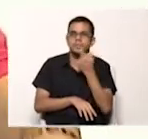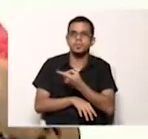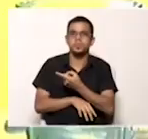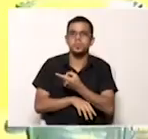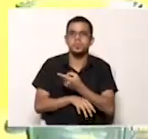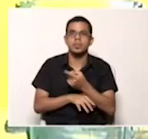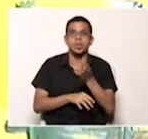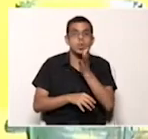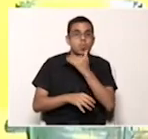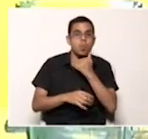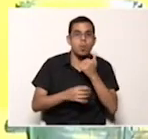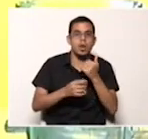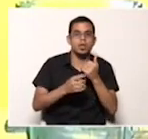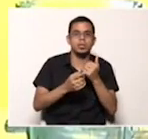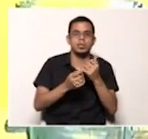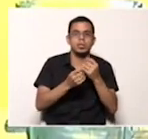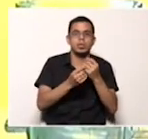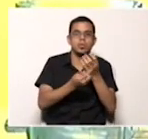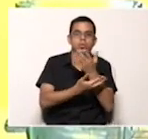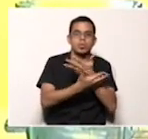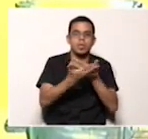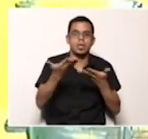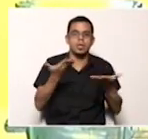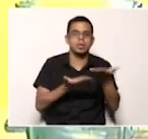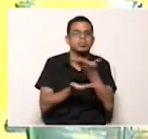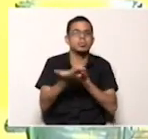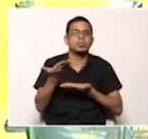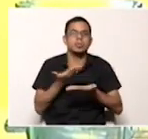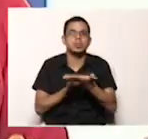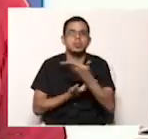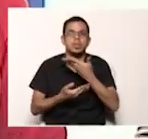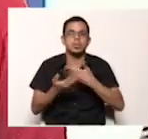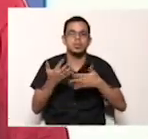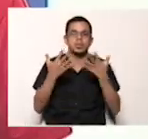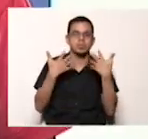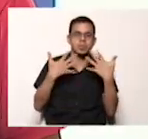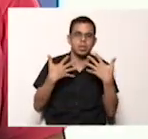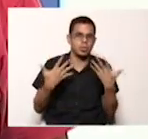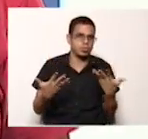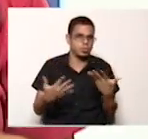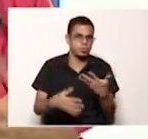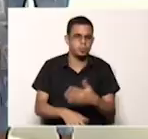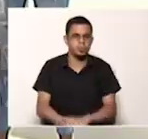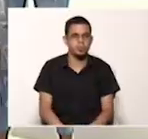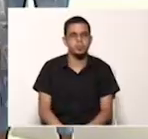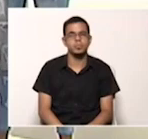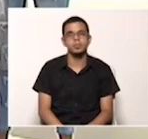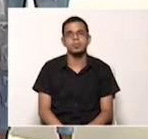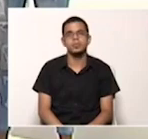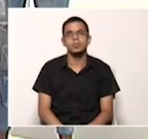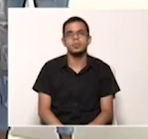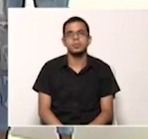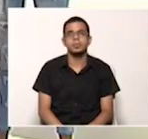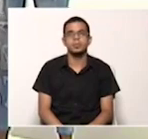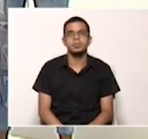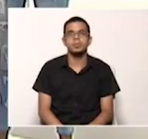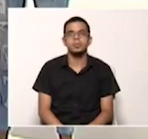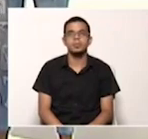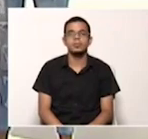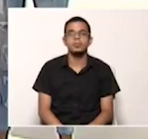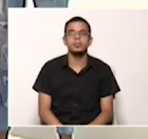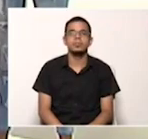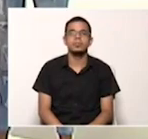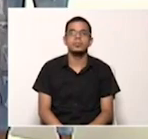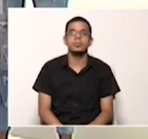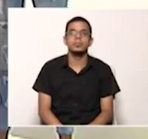intercambio de calor del medio para que no se enfríe nuestro líquido que tenemos ahí. Y reacciones endotérmicas y exotérmicas, donde